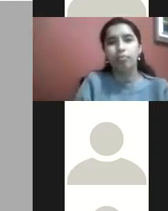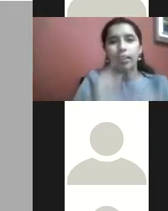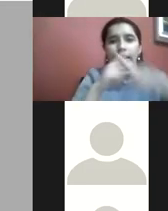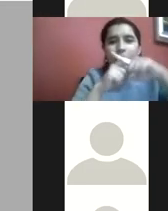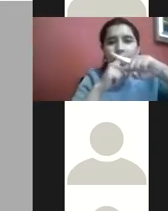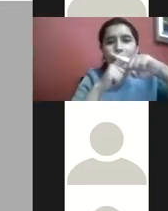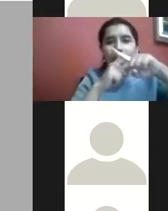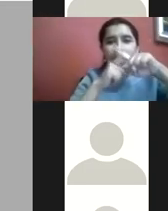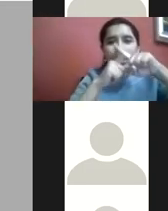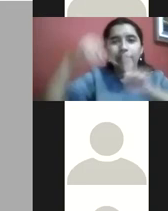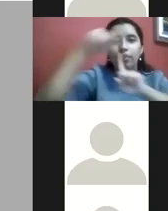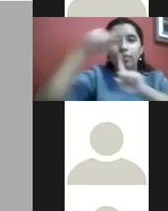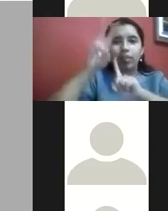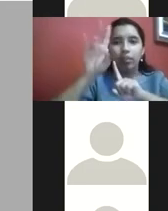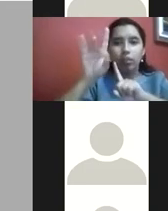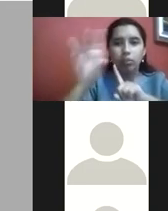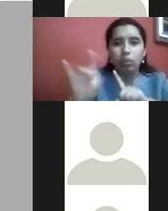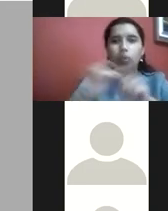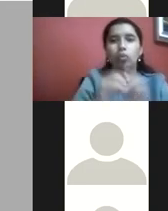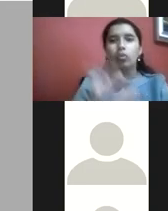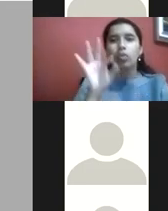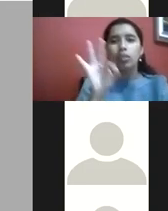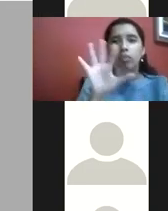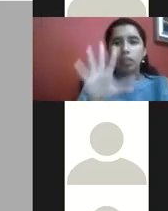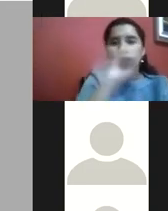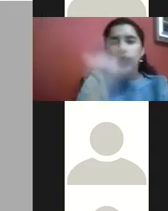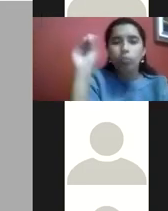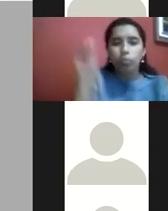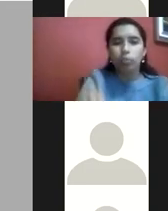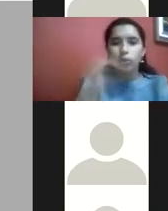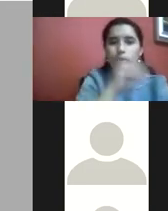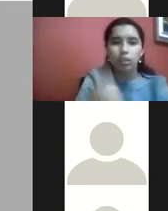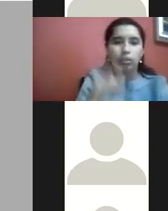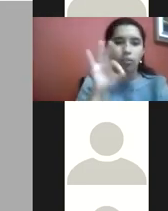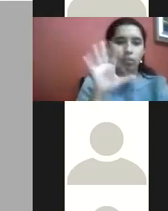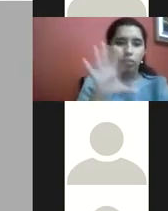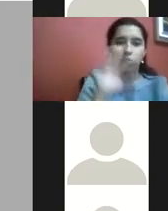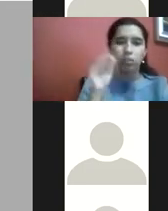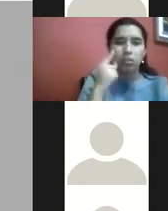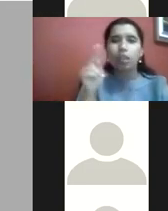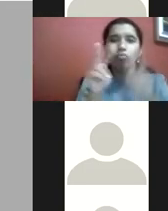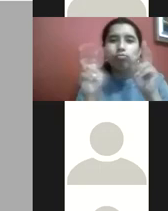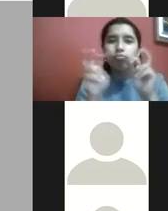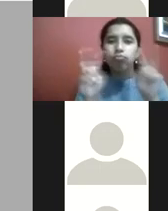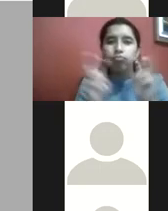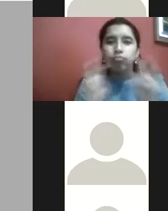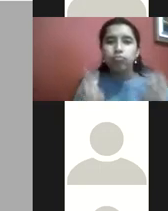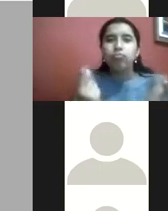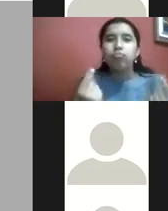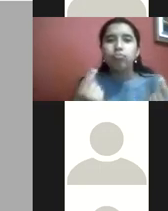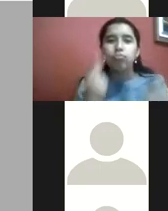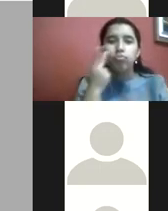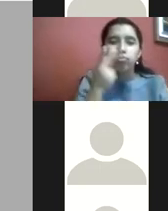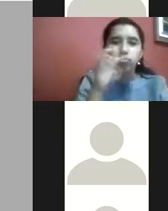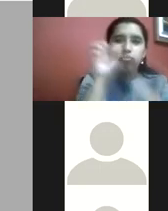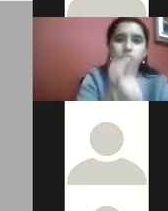Ok. Entonces, ya una vez analizado el ejercicio, los datos del ejercicio, lo que podemos identificar es esto, lo mismo que